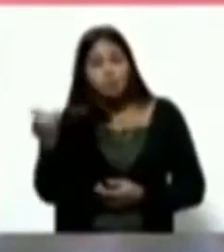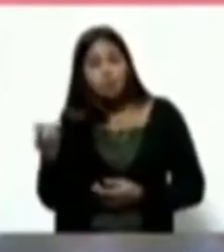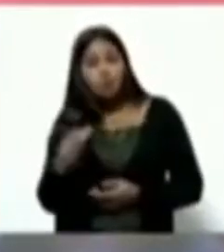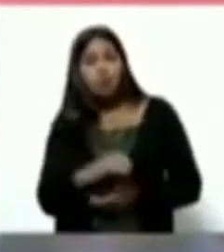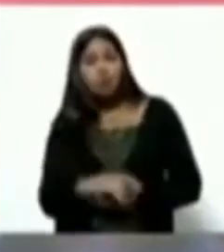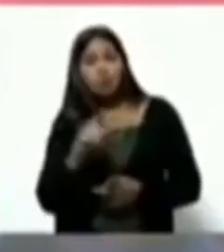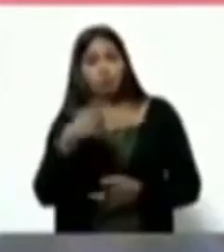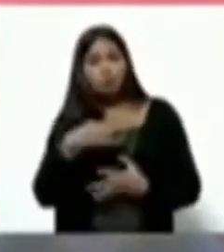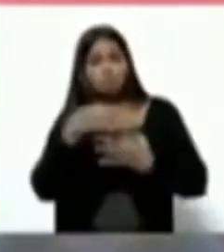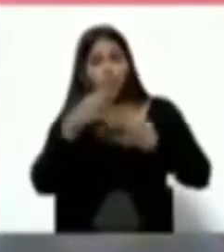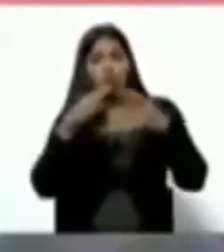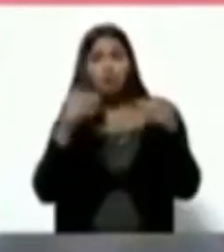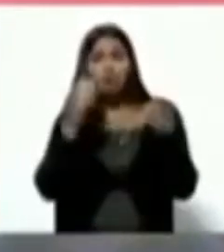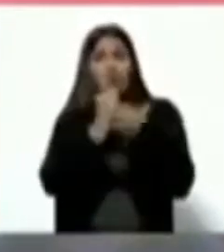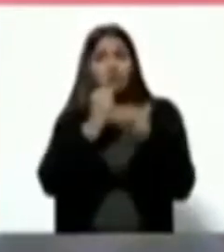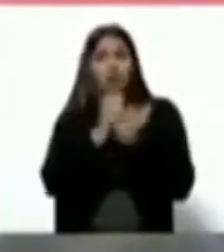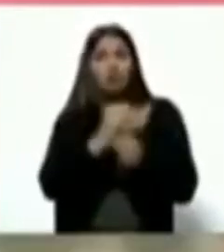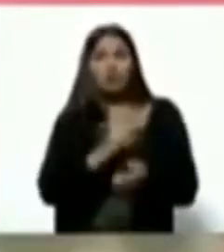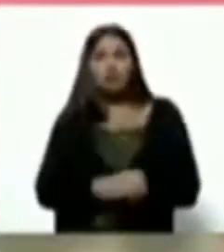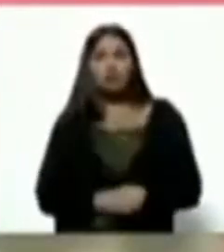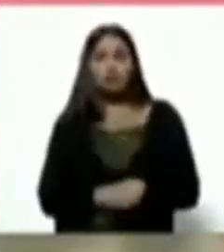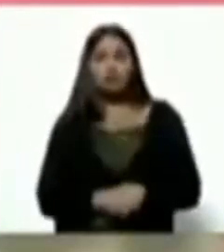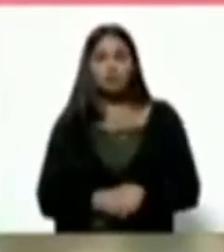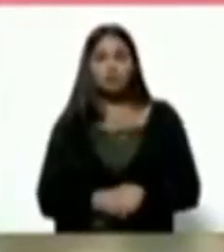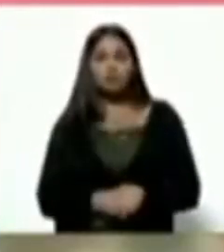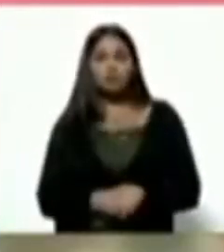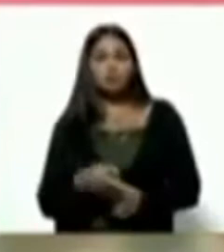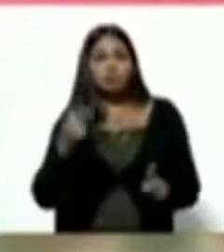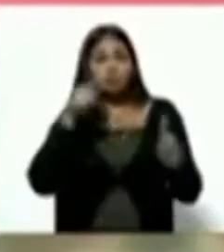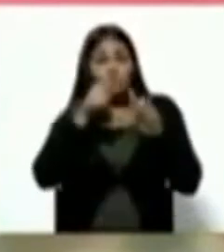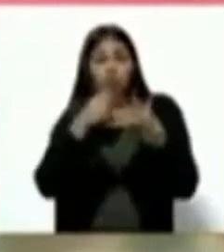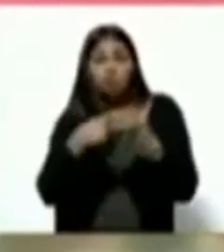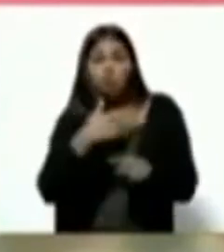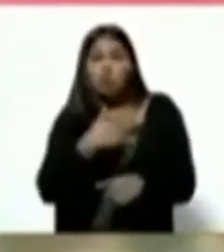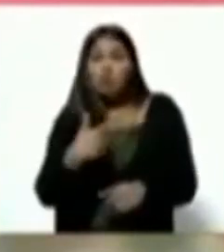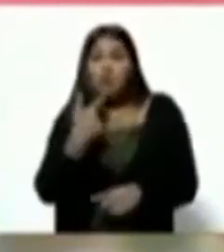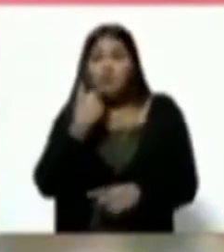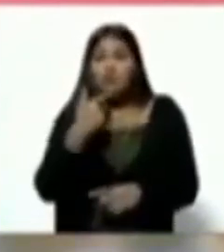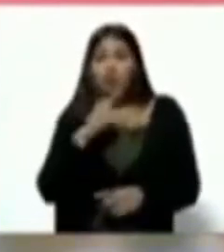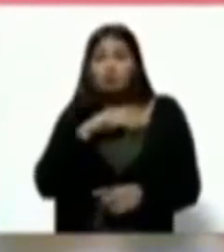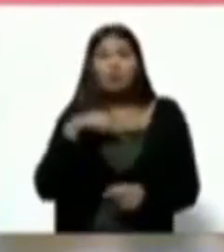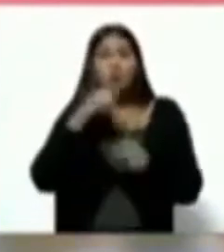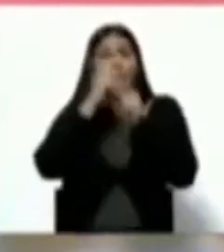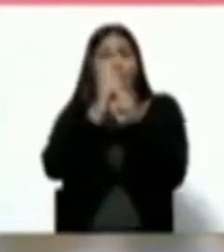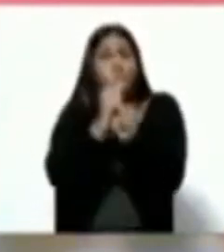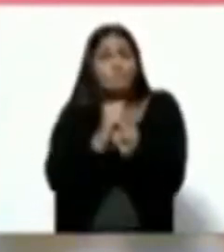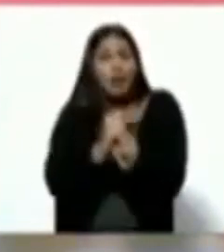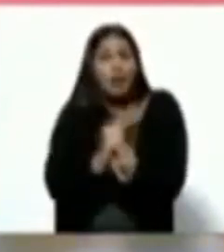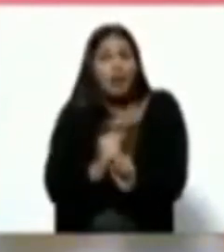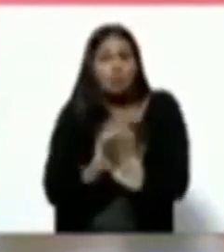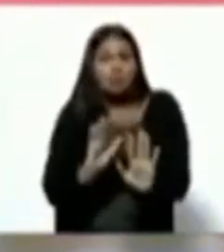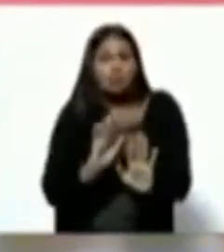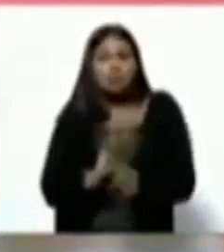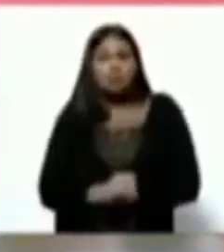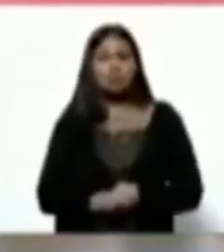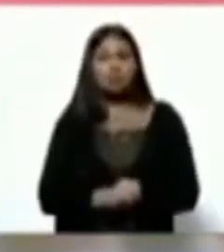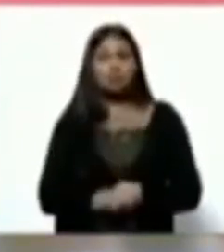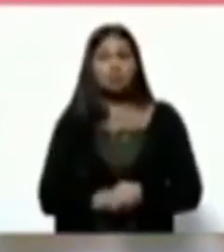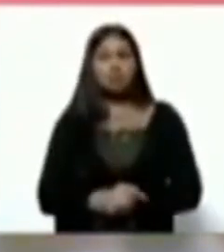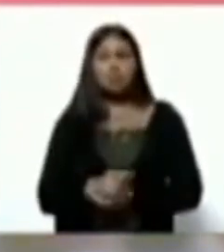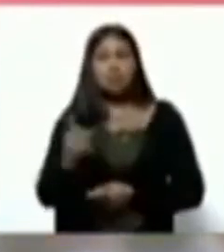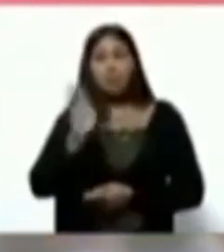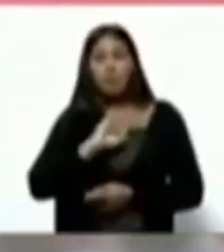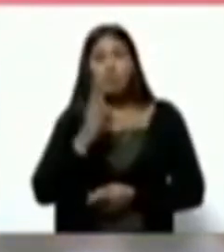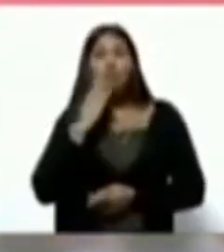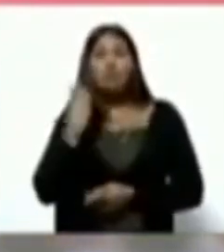se lo merecen por todo su trabajo. Y en ello quiero decir que espero que